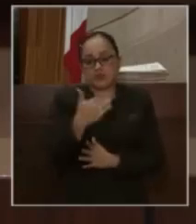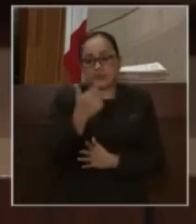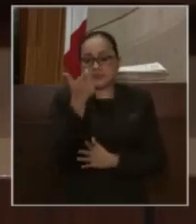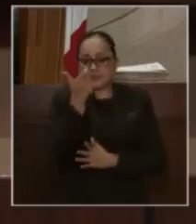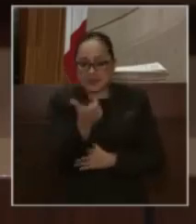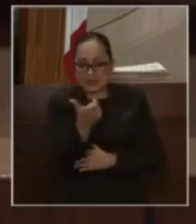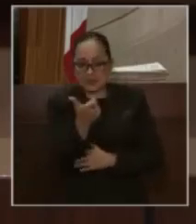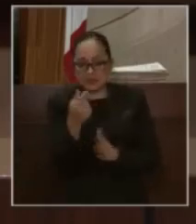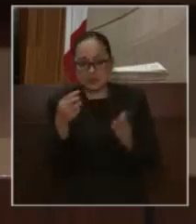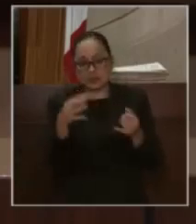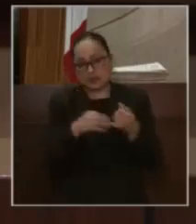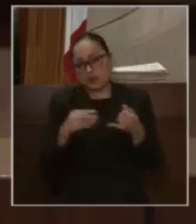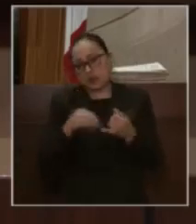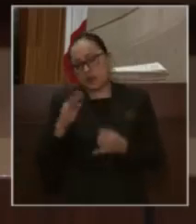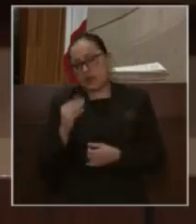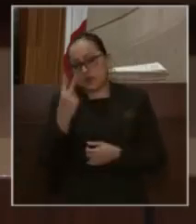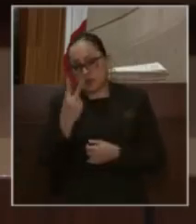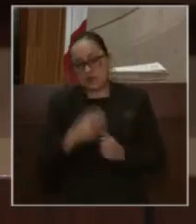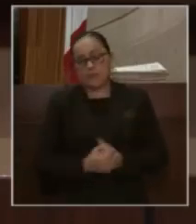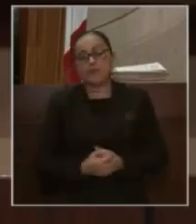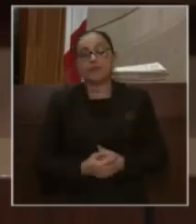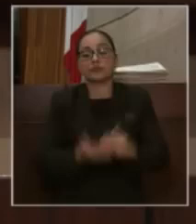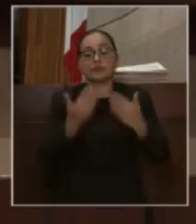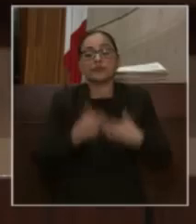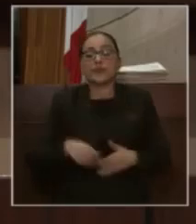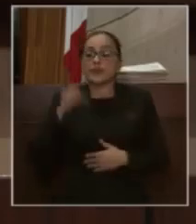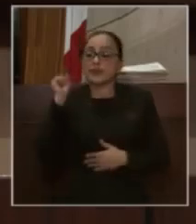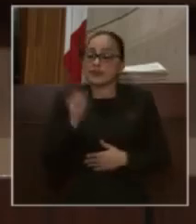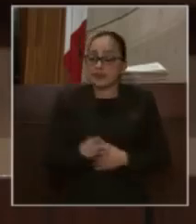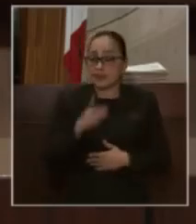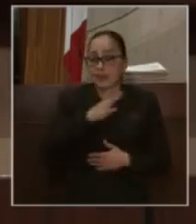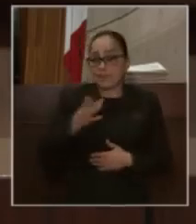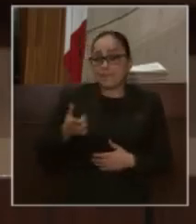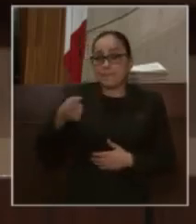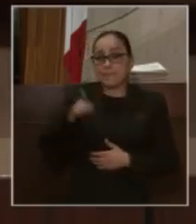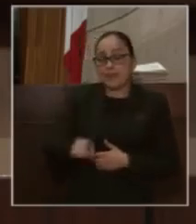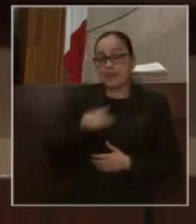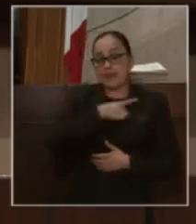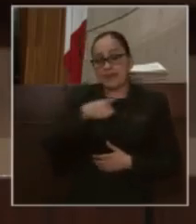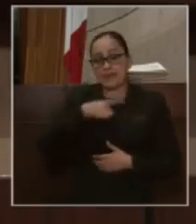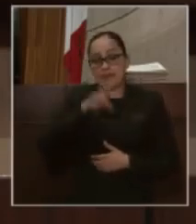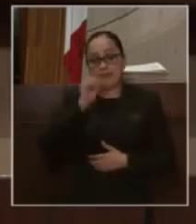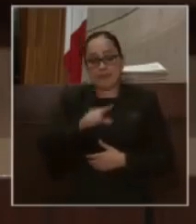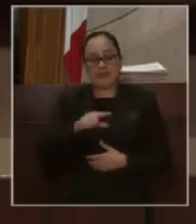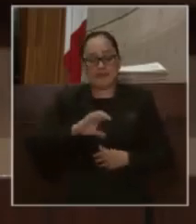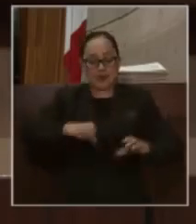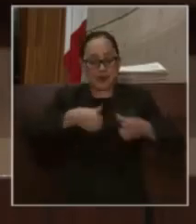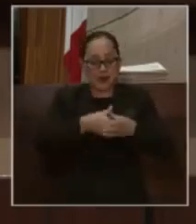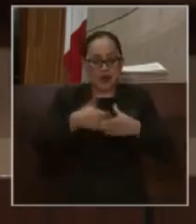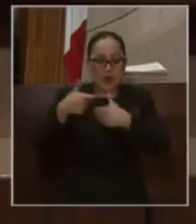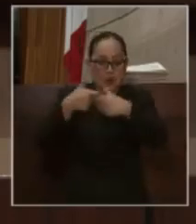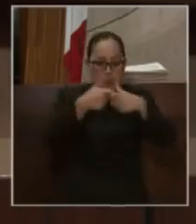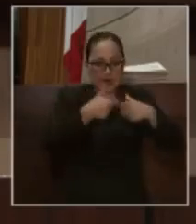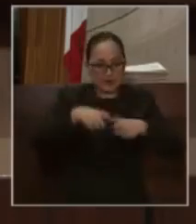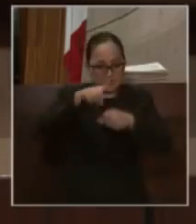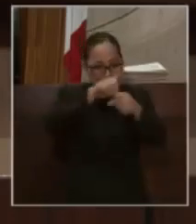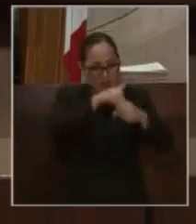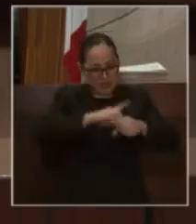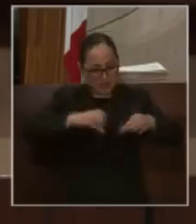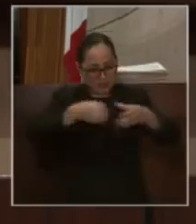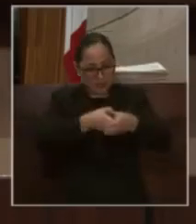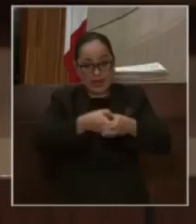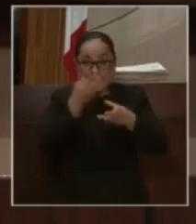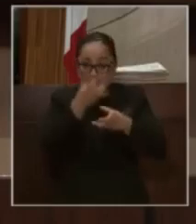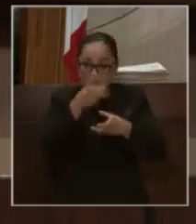197,46,415 pesos y 92 centavos, así como ordenar el cese de todas las operaciones